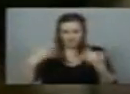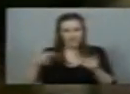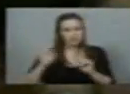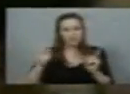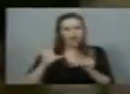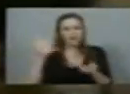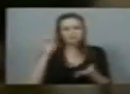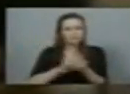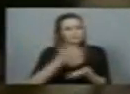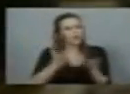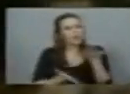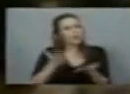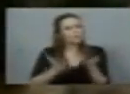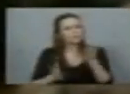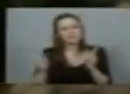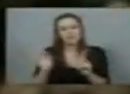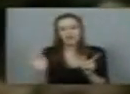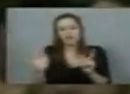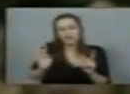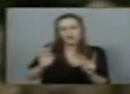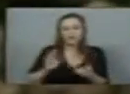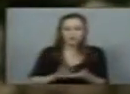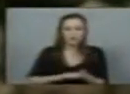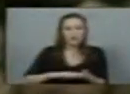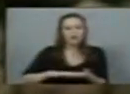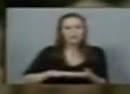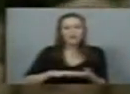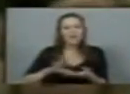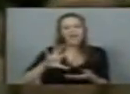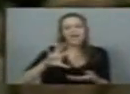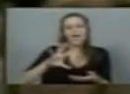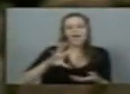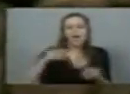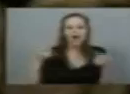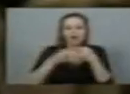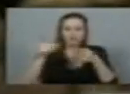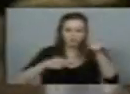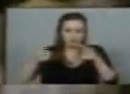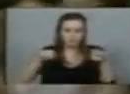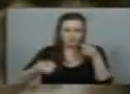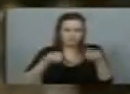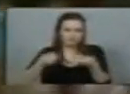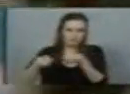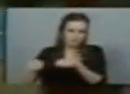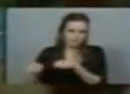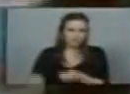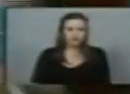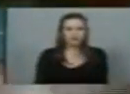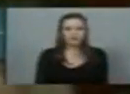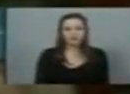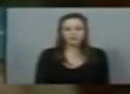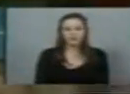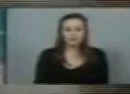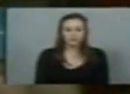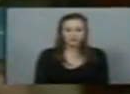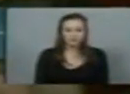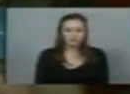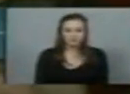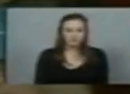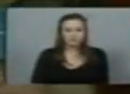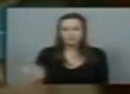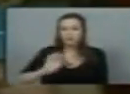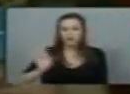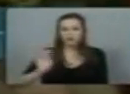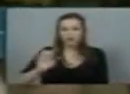a la justicia tampoco en los crímenes de lesa humanidad. Entonces, si es permite, muy difícil. No le permito, si, no, una sola palabra. No se lo